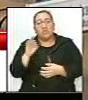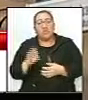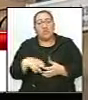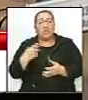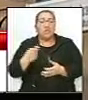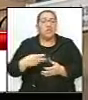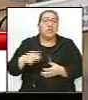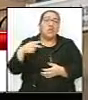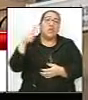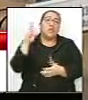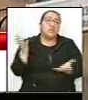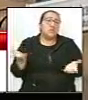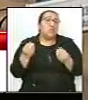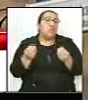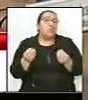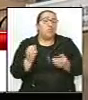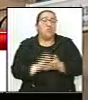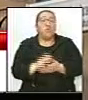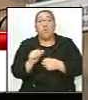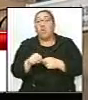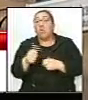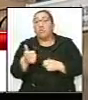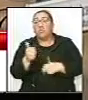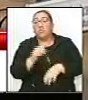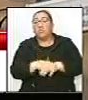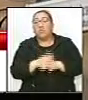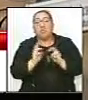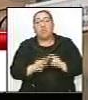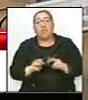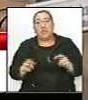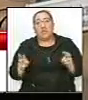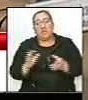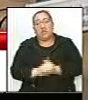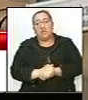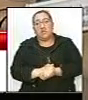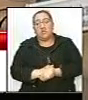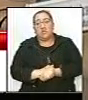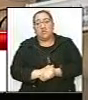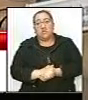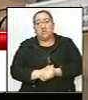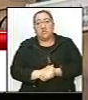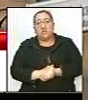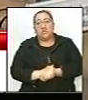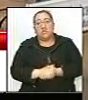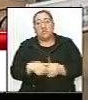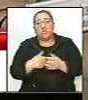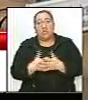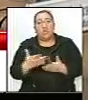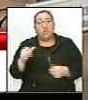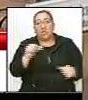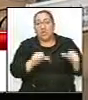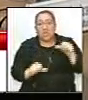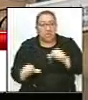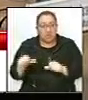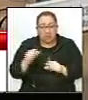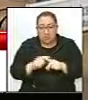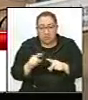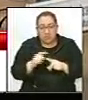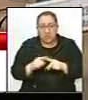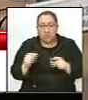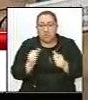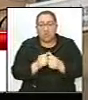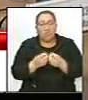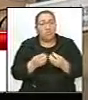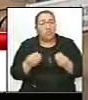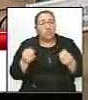interés. Y el otro es sobre los materiales, los insumos, que son a través de